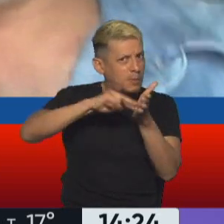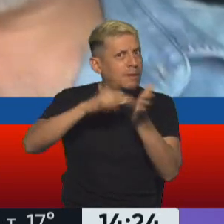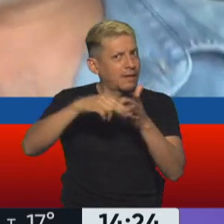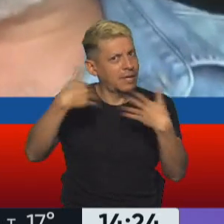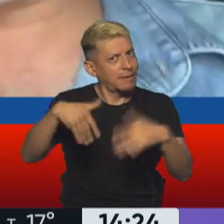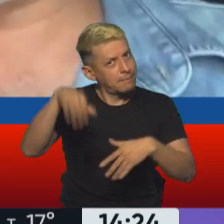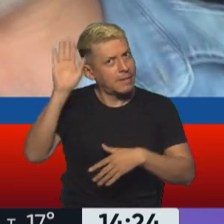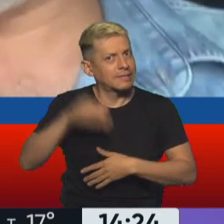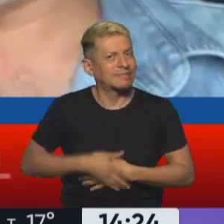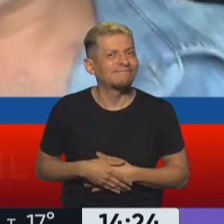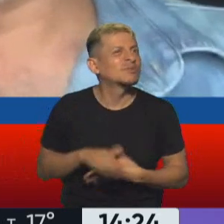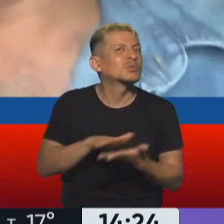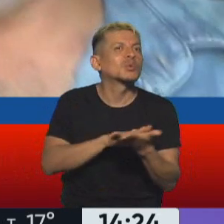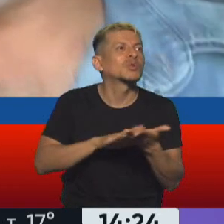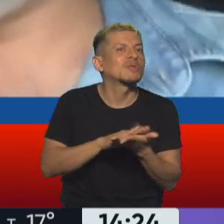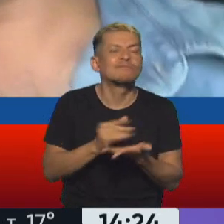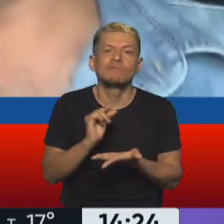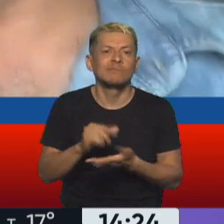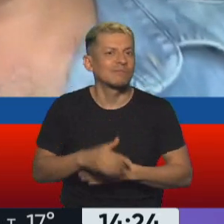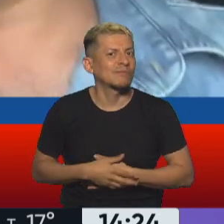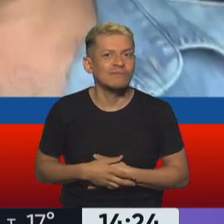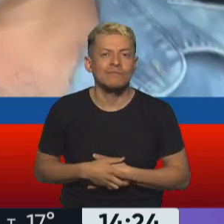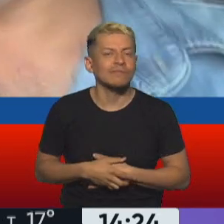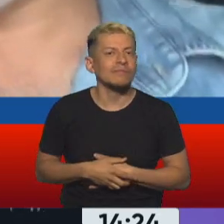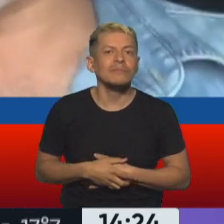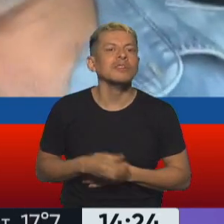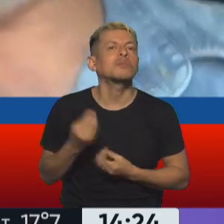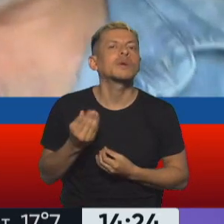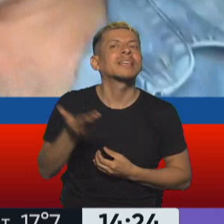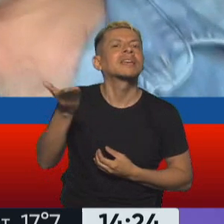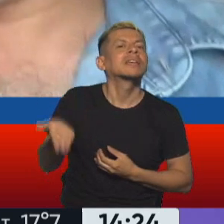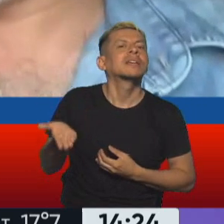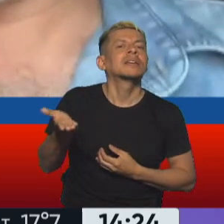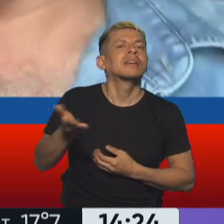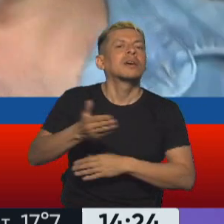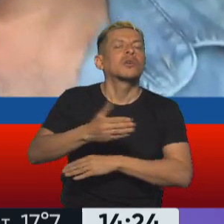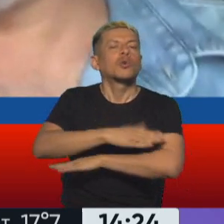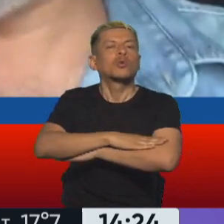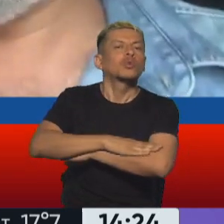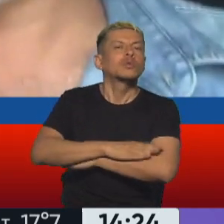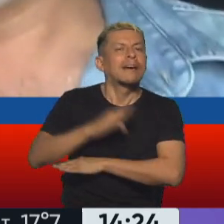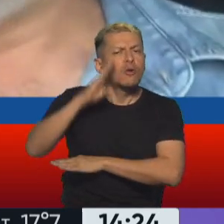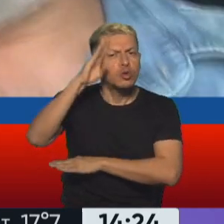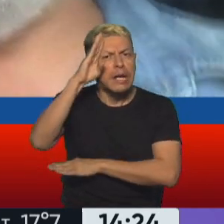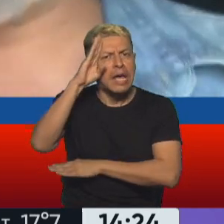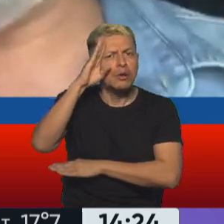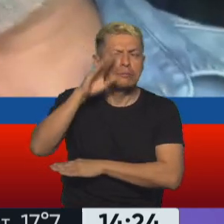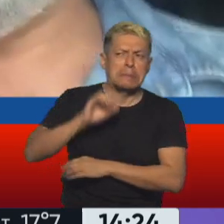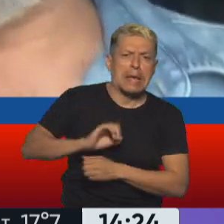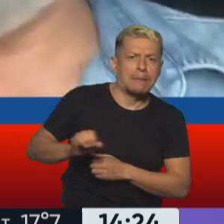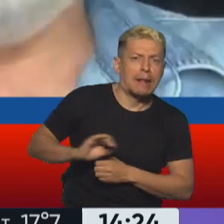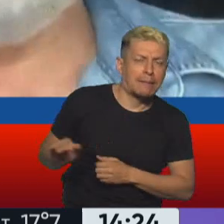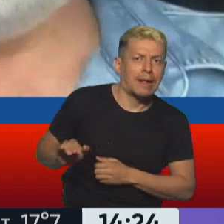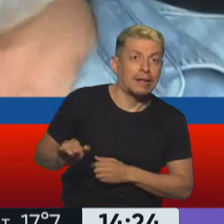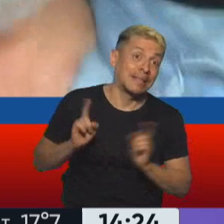propiamente soluciones. Y este problema tiene que ver con el comportamiento que Bolsonaro ha tenido durante los años de Trump y mismo después cuando